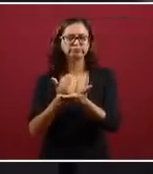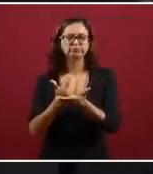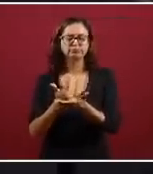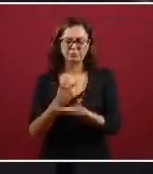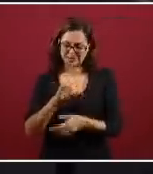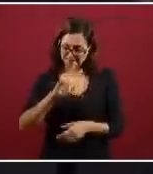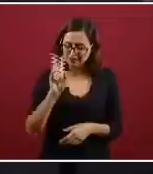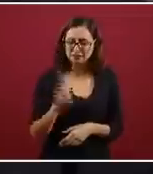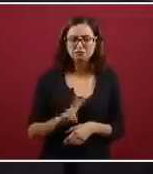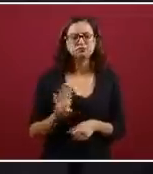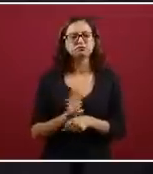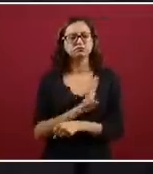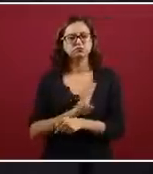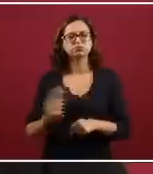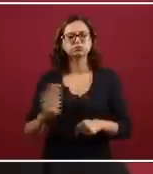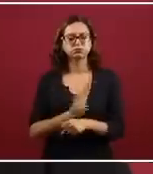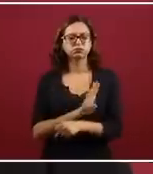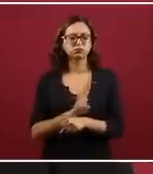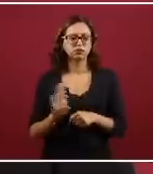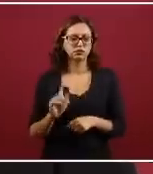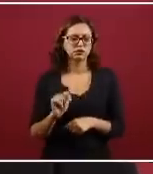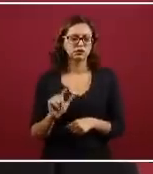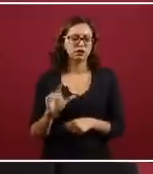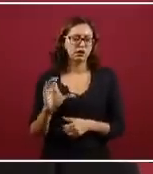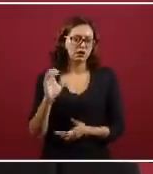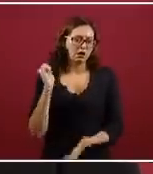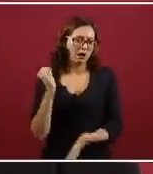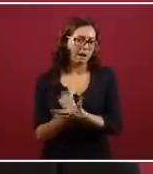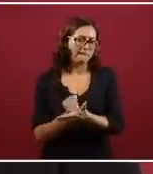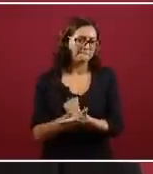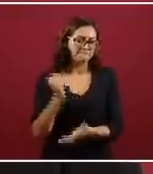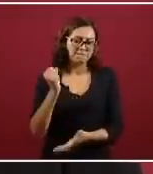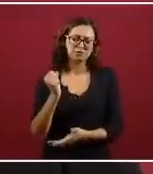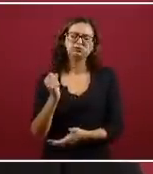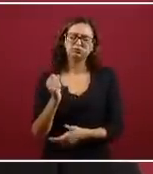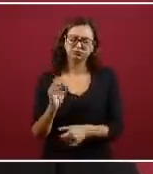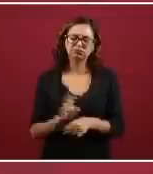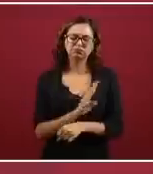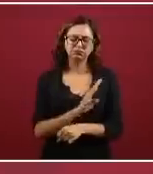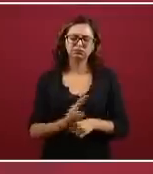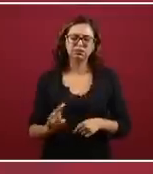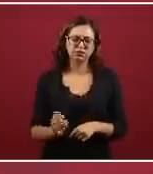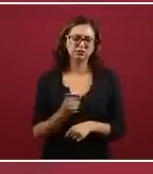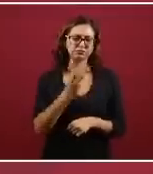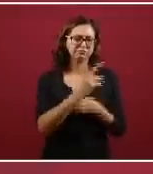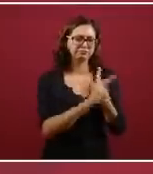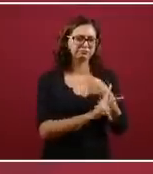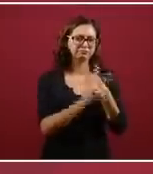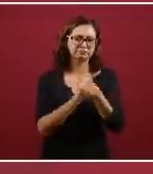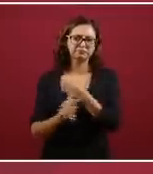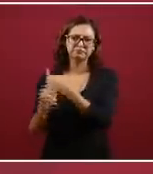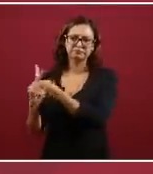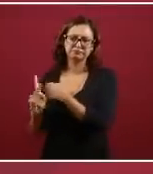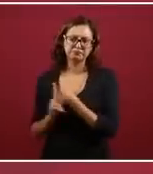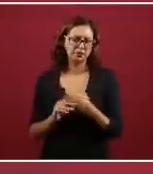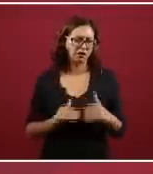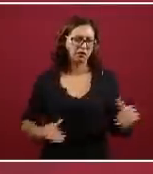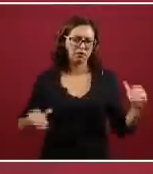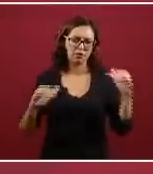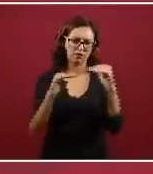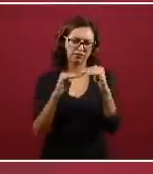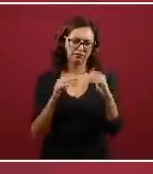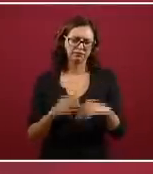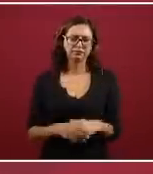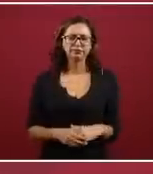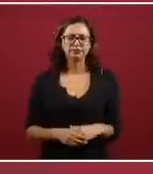Conviene la aprobación del tratado a los tres países y